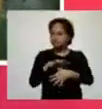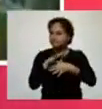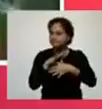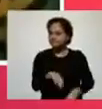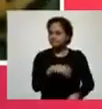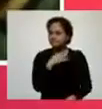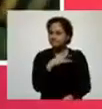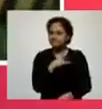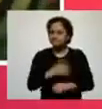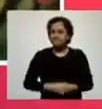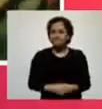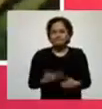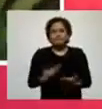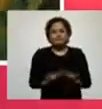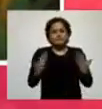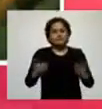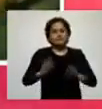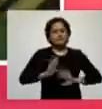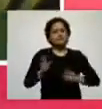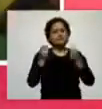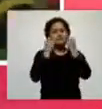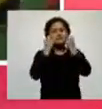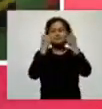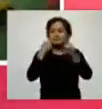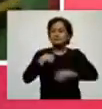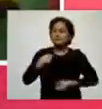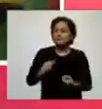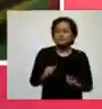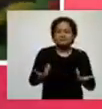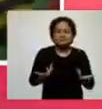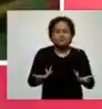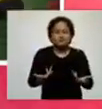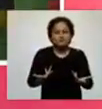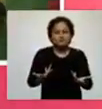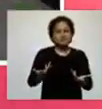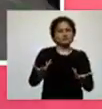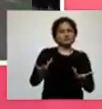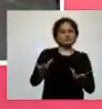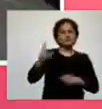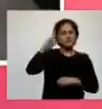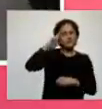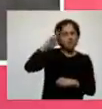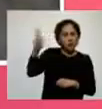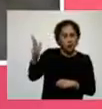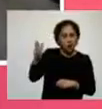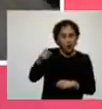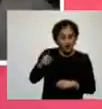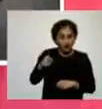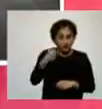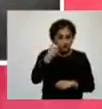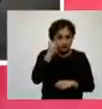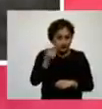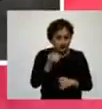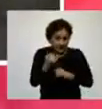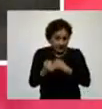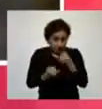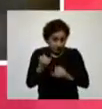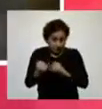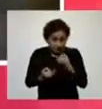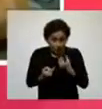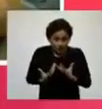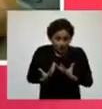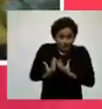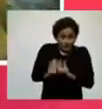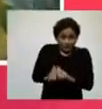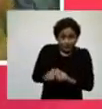qué hago? Ya se me fue el sueño. ¡Ey! ¡Hola! ¿Quieres jugar conmigo? Chaparrito, te estoy